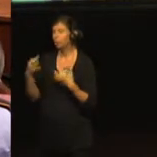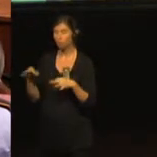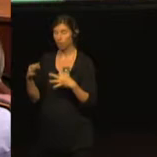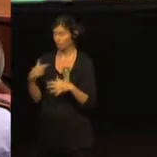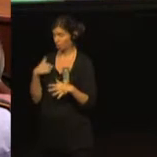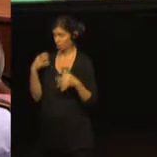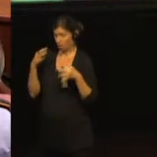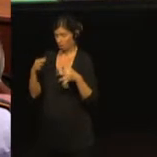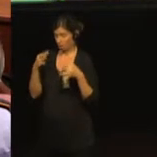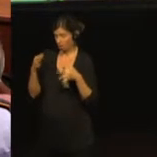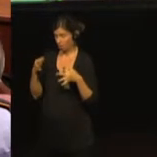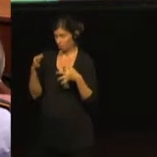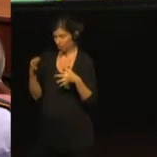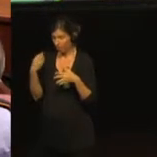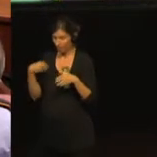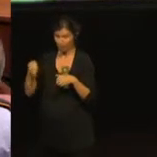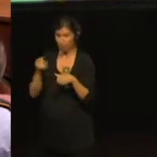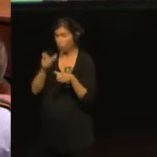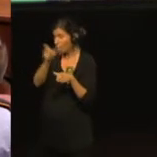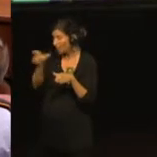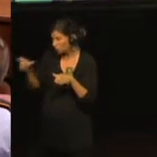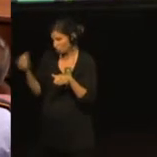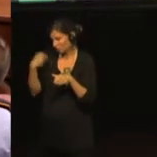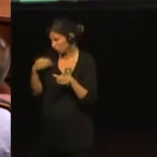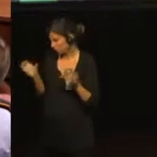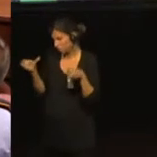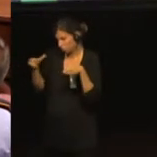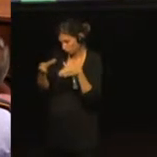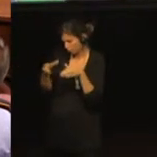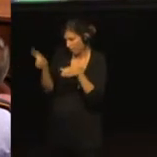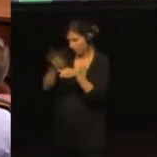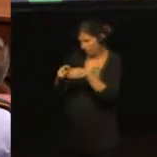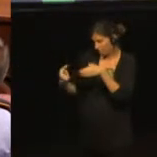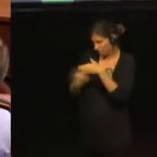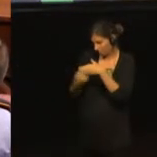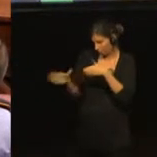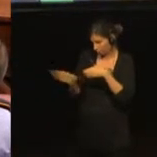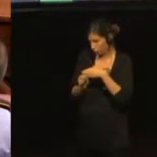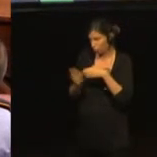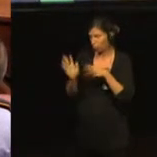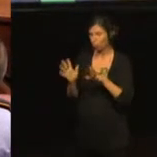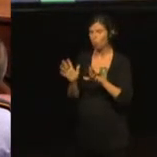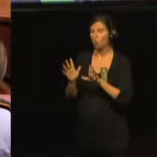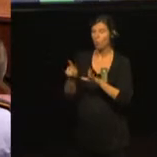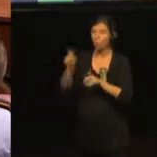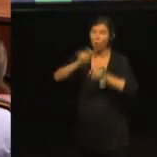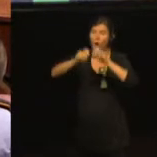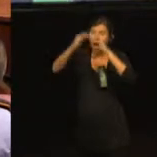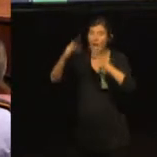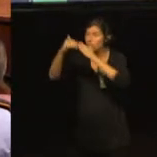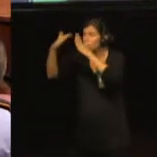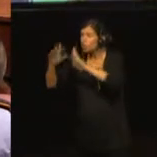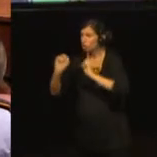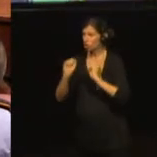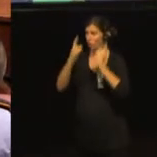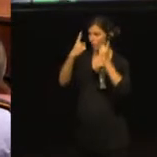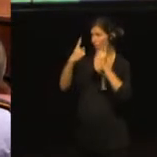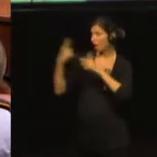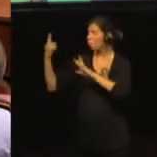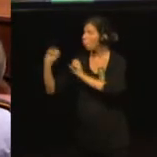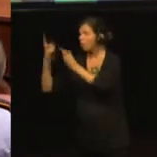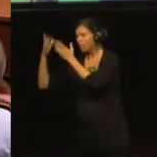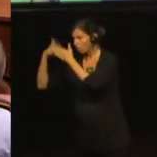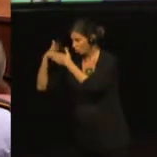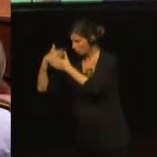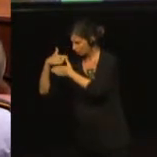mismos miembros de las organizaciones oficiales, que son 9, y una no oficial. Lille fue la